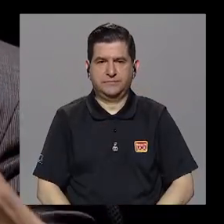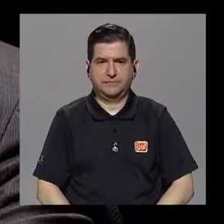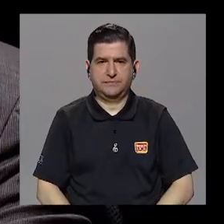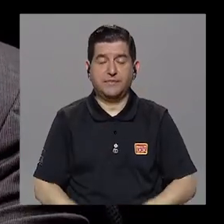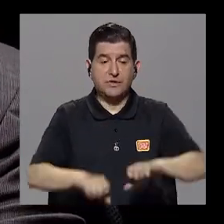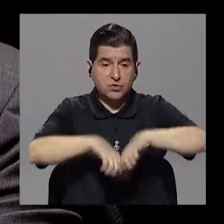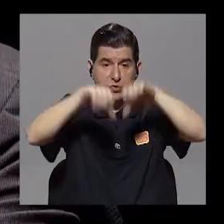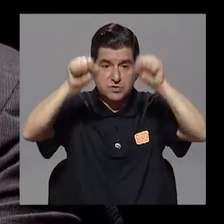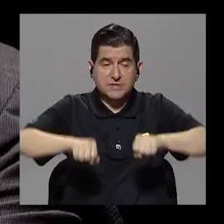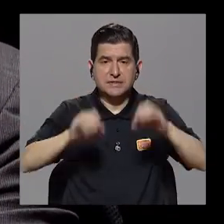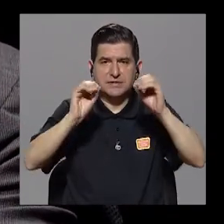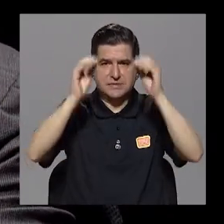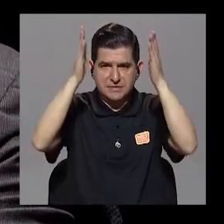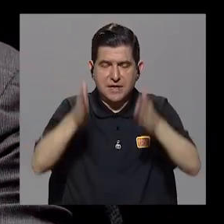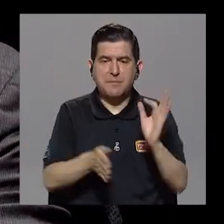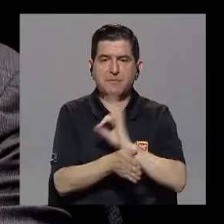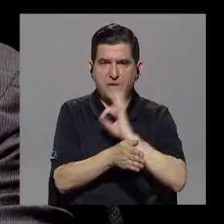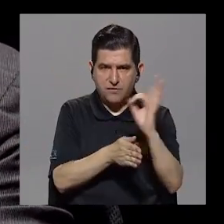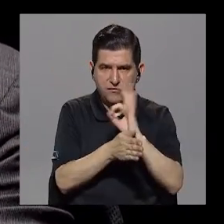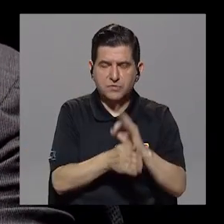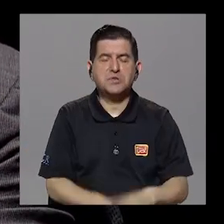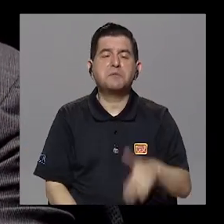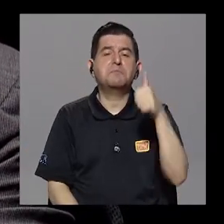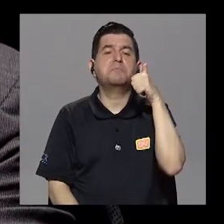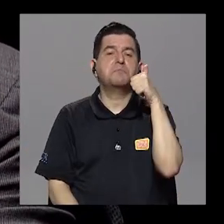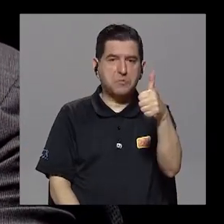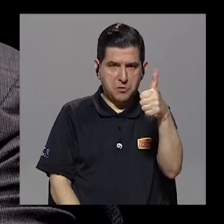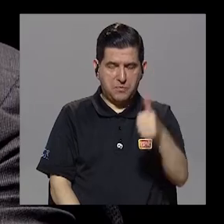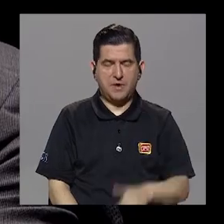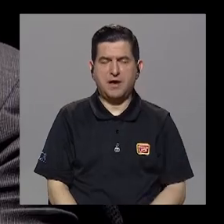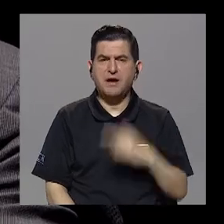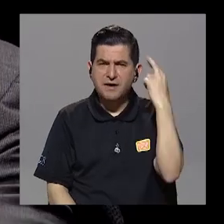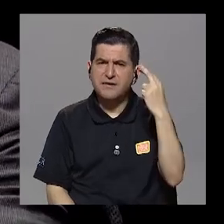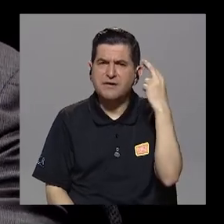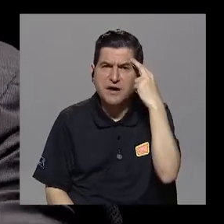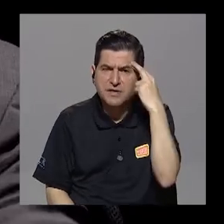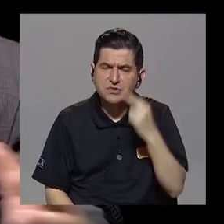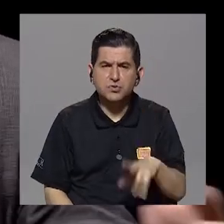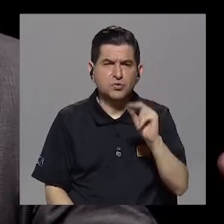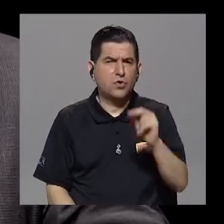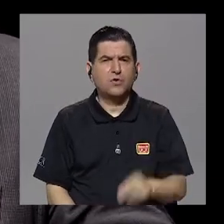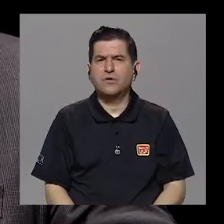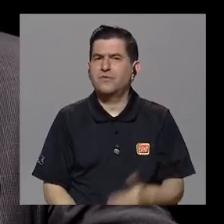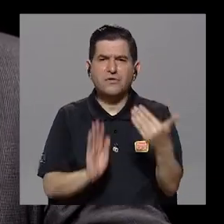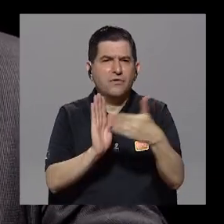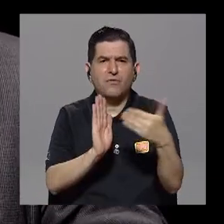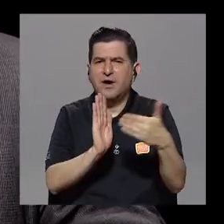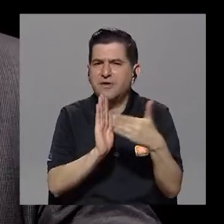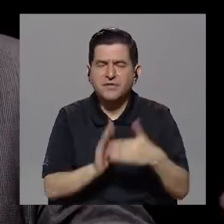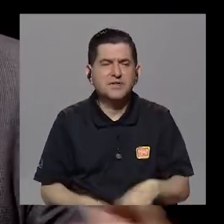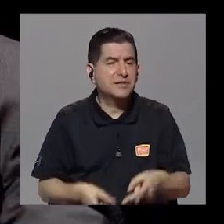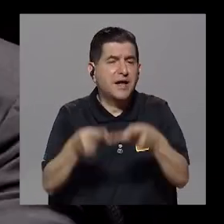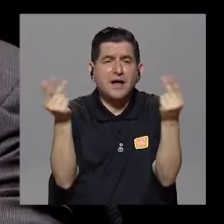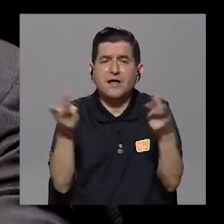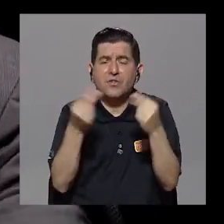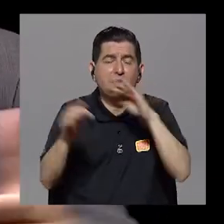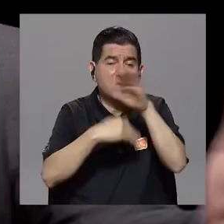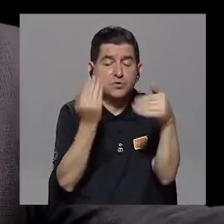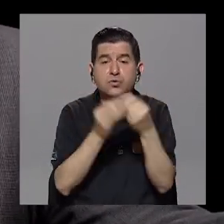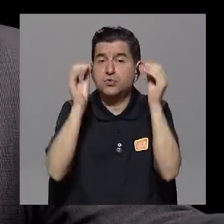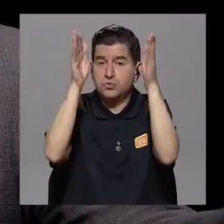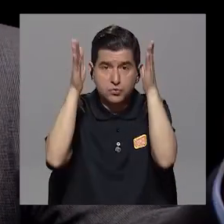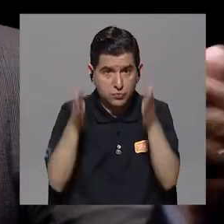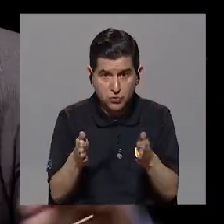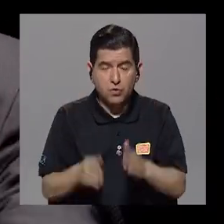Entonces, el régimen del magisterio está funcionando bastante bien en gran medida porque no arrastra todos los costos de todos